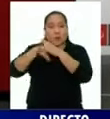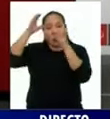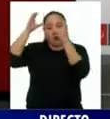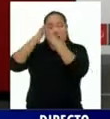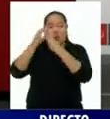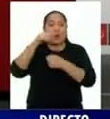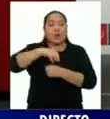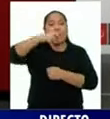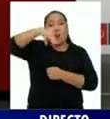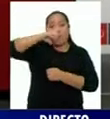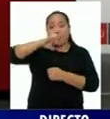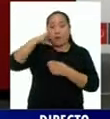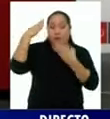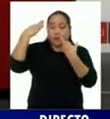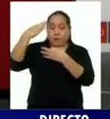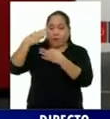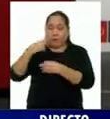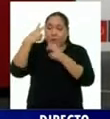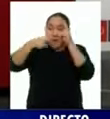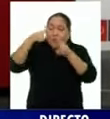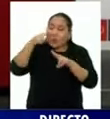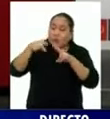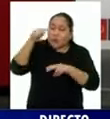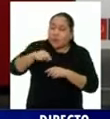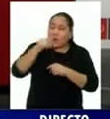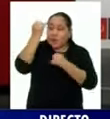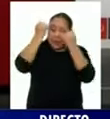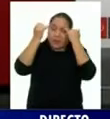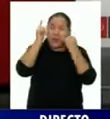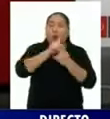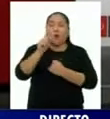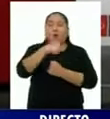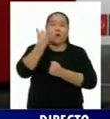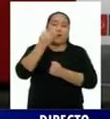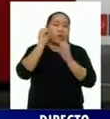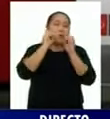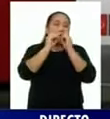va a observar la propuesta o tienen alguna otra alternativa? Gracias.